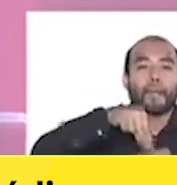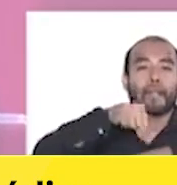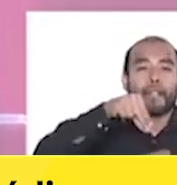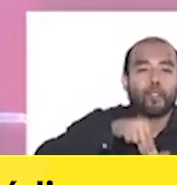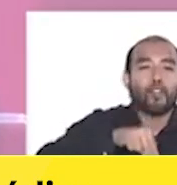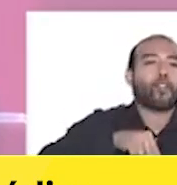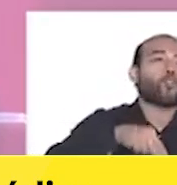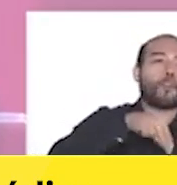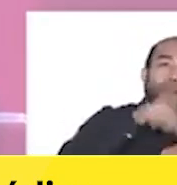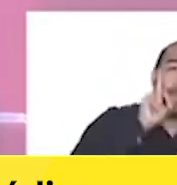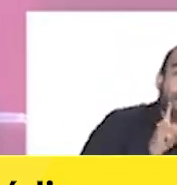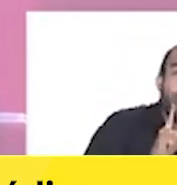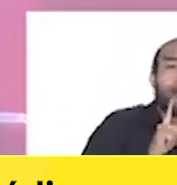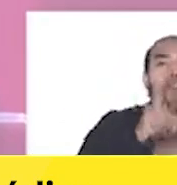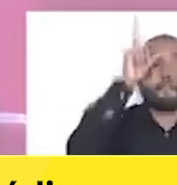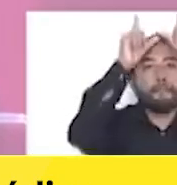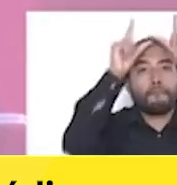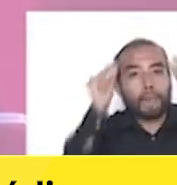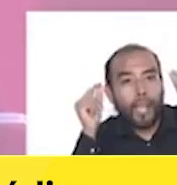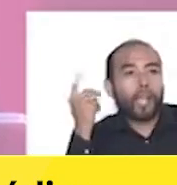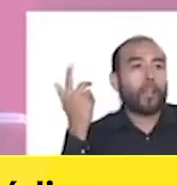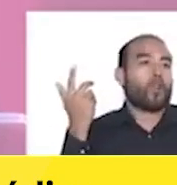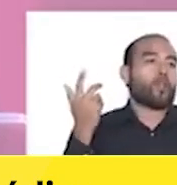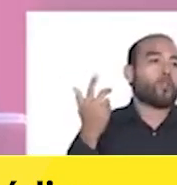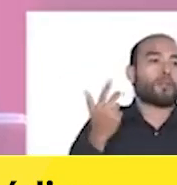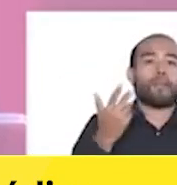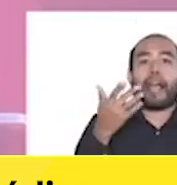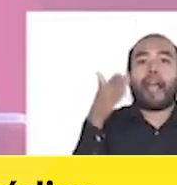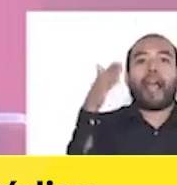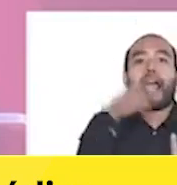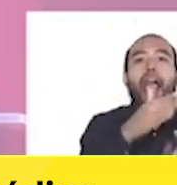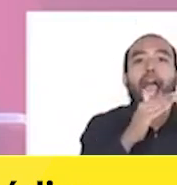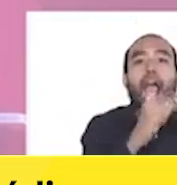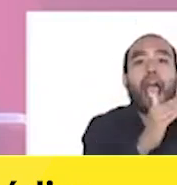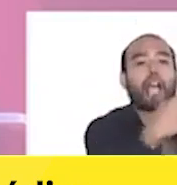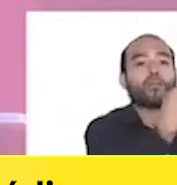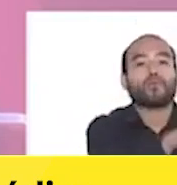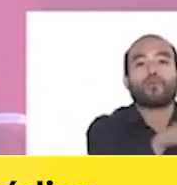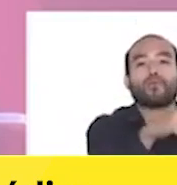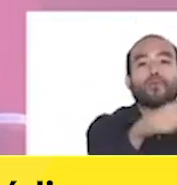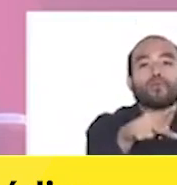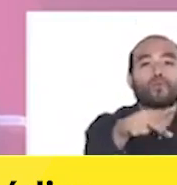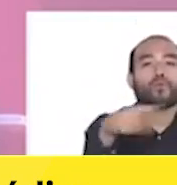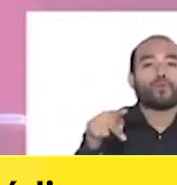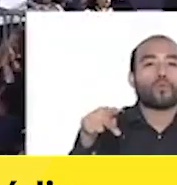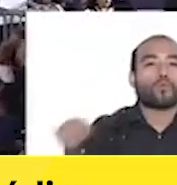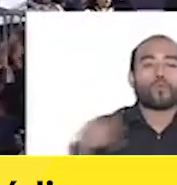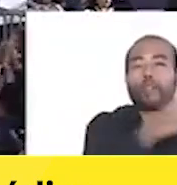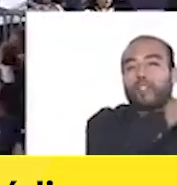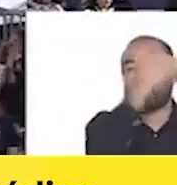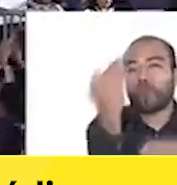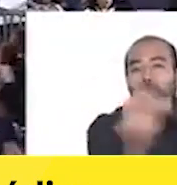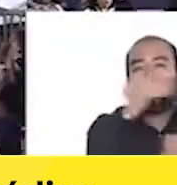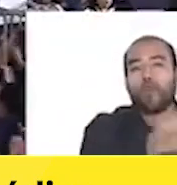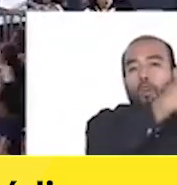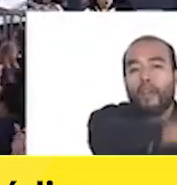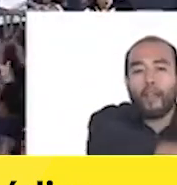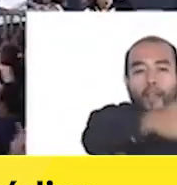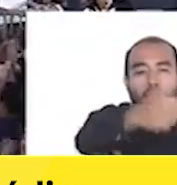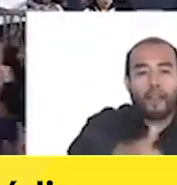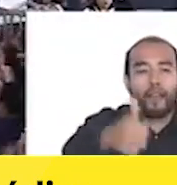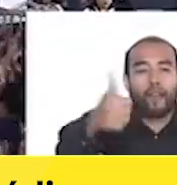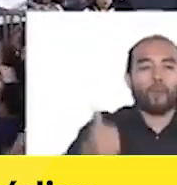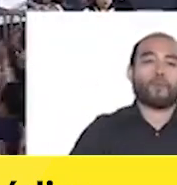donde también se pretende entregar los medicamentos, por supuesto, de forma gratuita hasta su hogar, fue lo que enfatizó el día de ayer